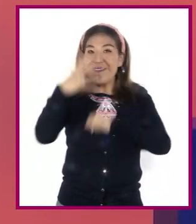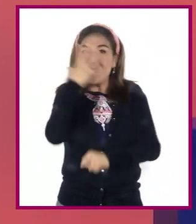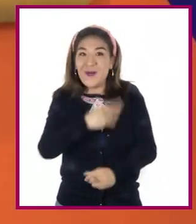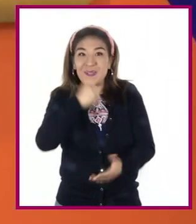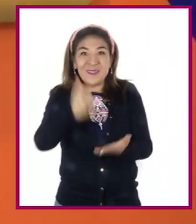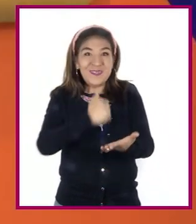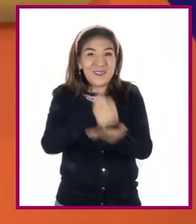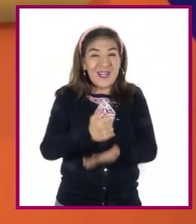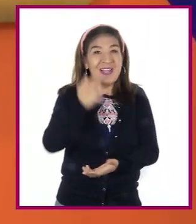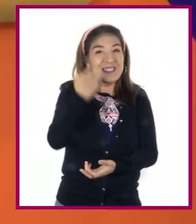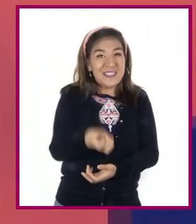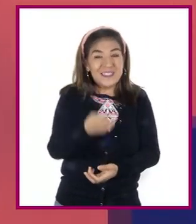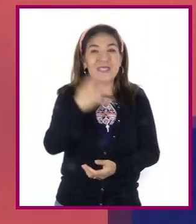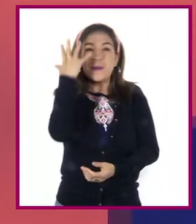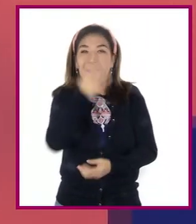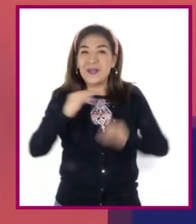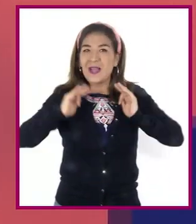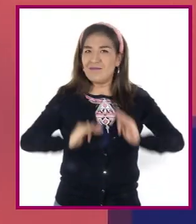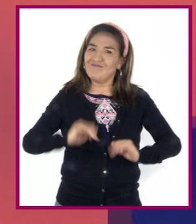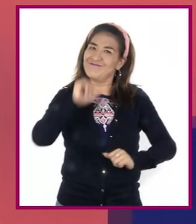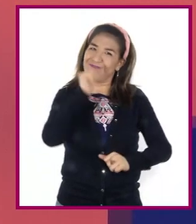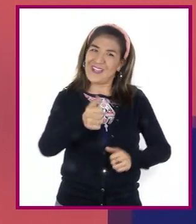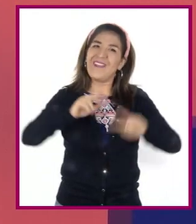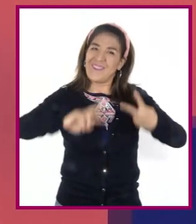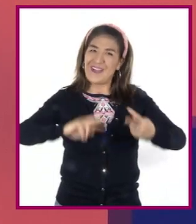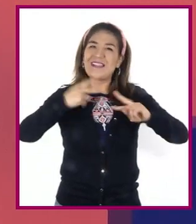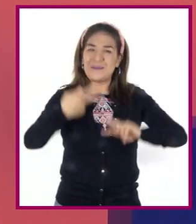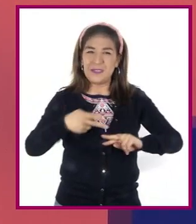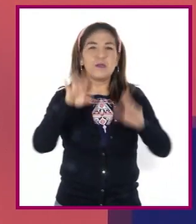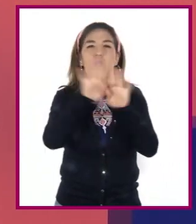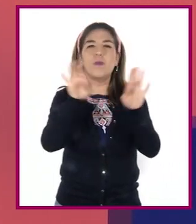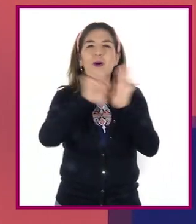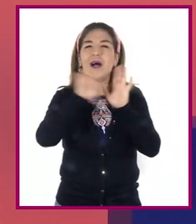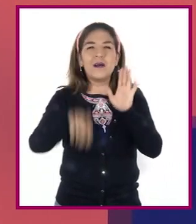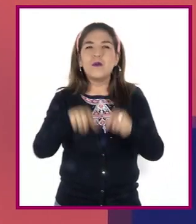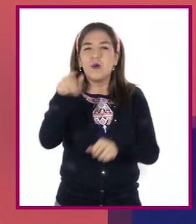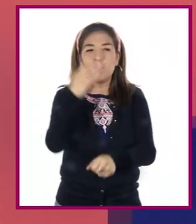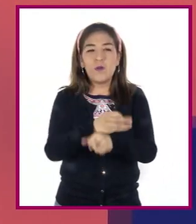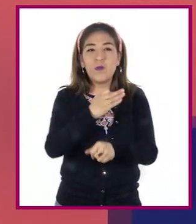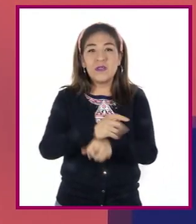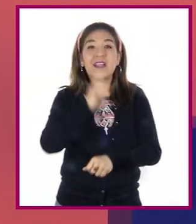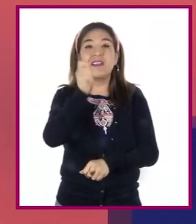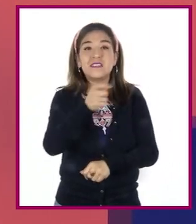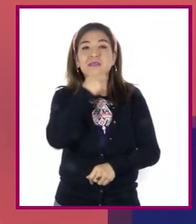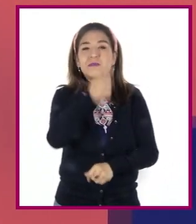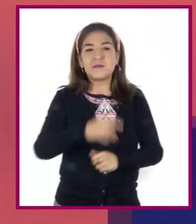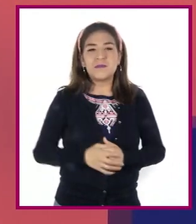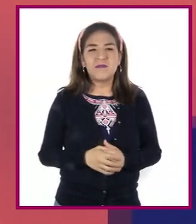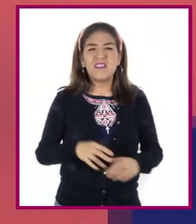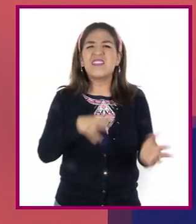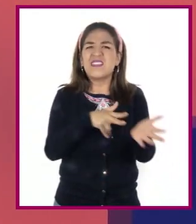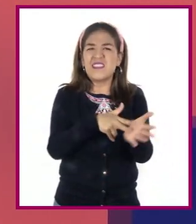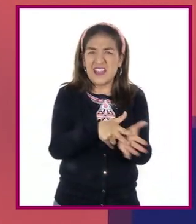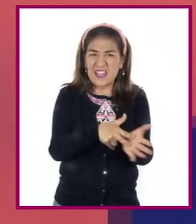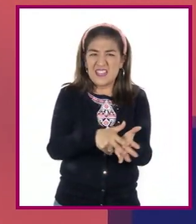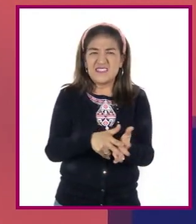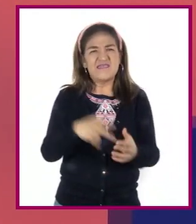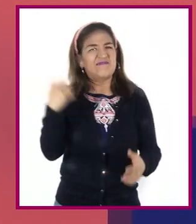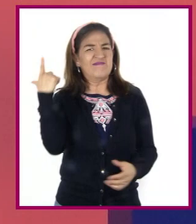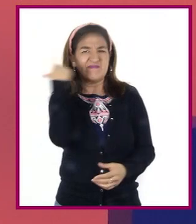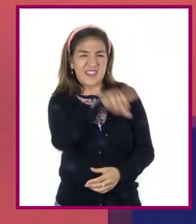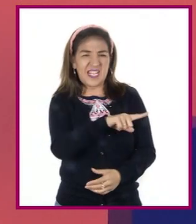ni tranquilo. Solo para que las alumnas y alumnos se den una idea, le dedica adjetivos como negra,